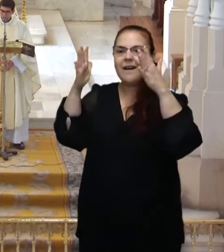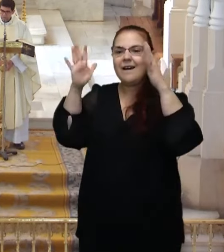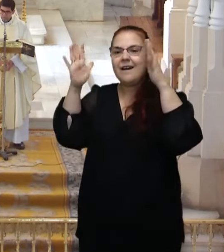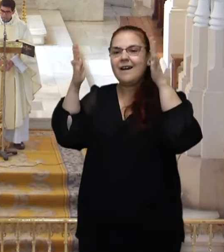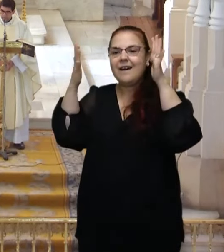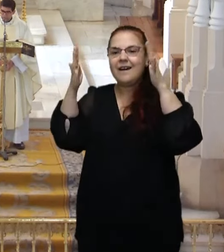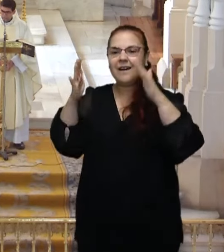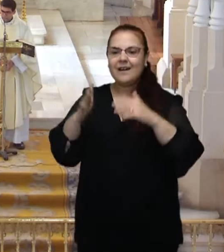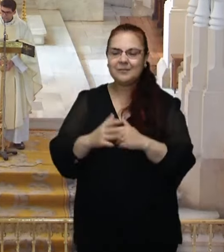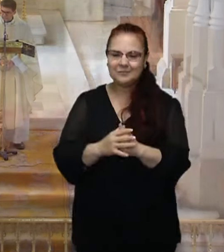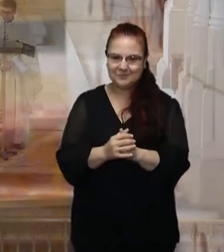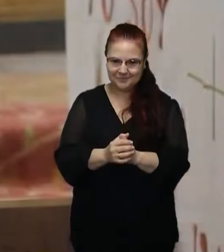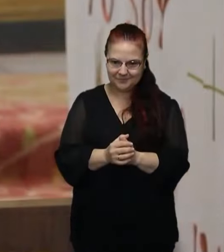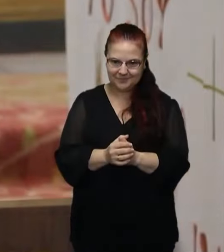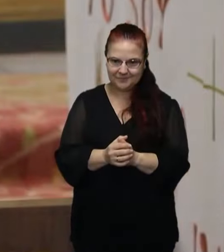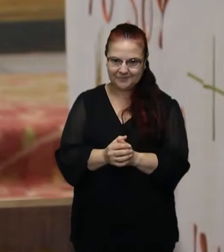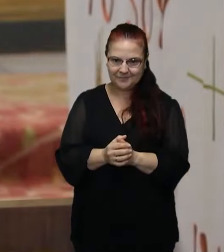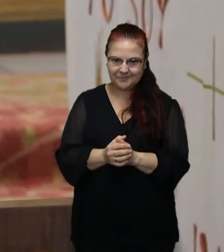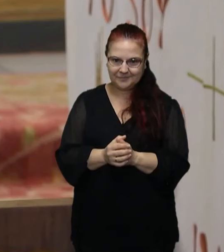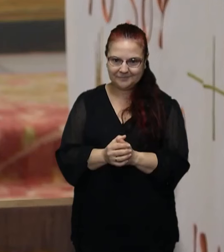Aleluya.